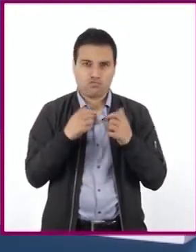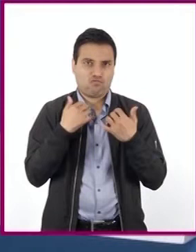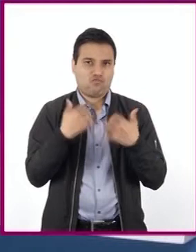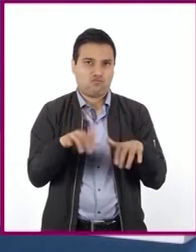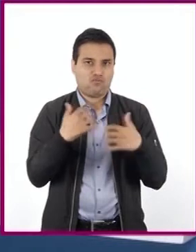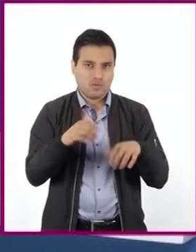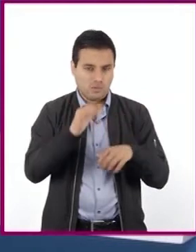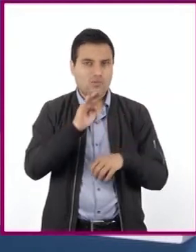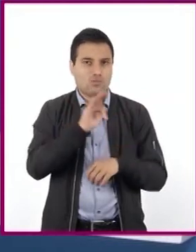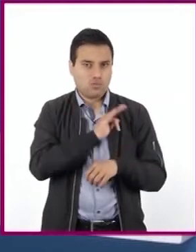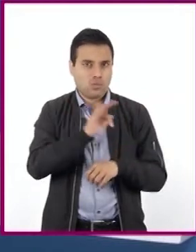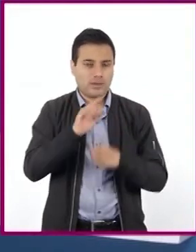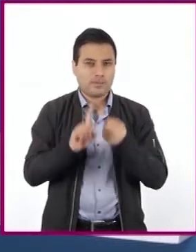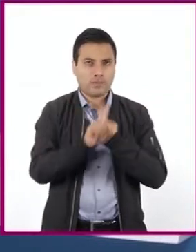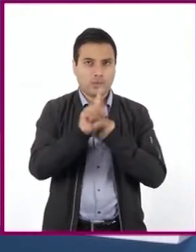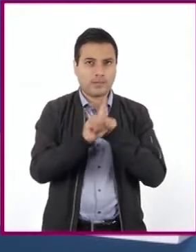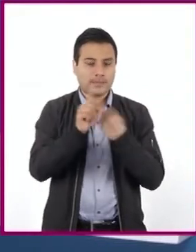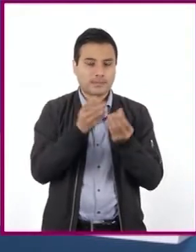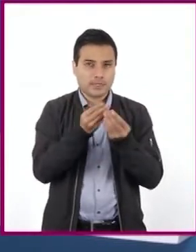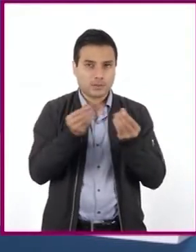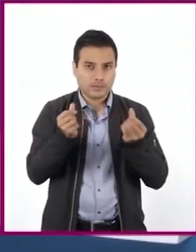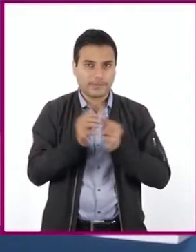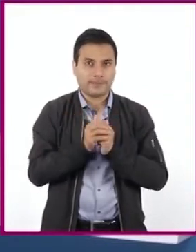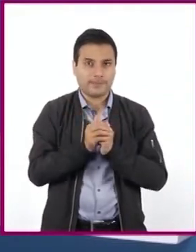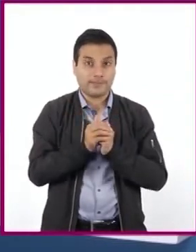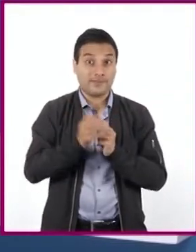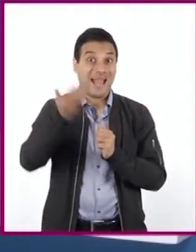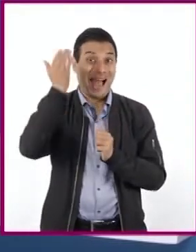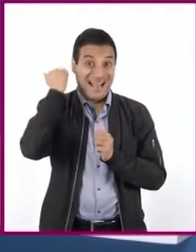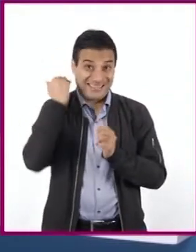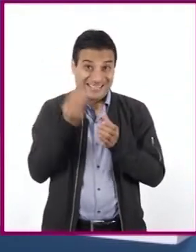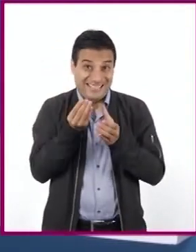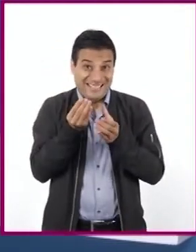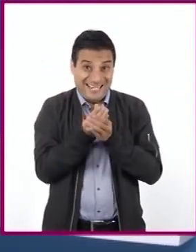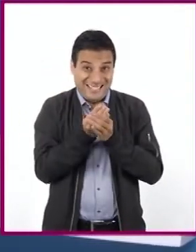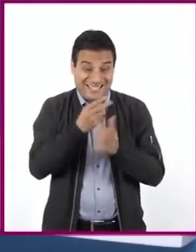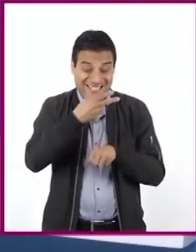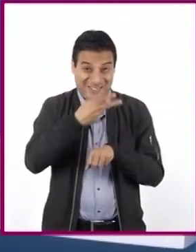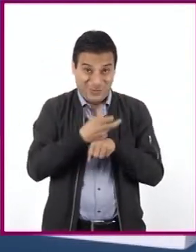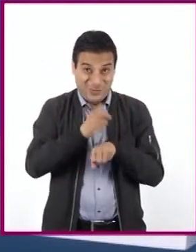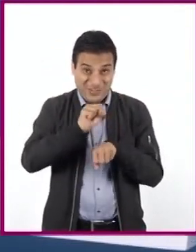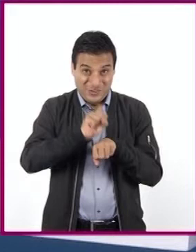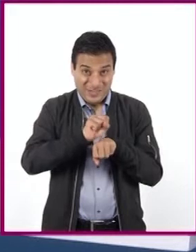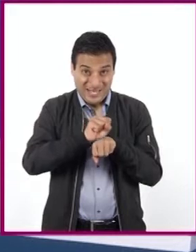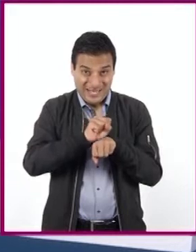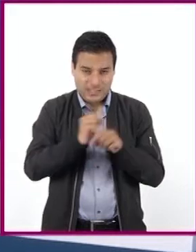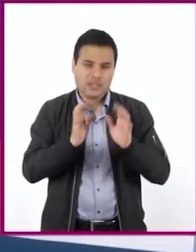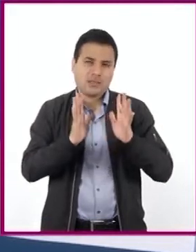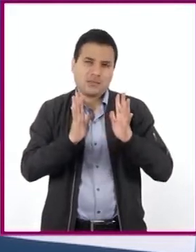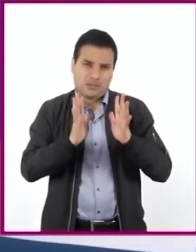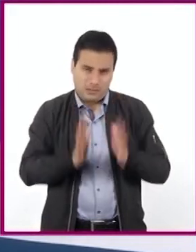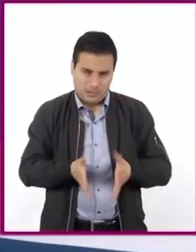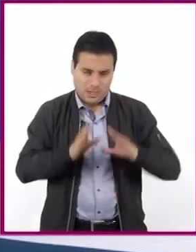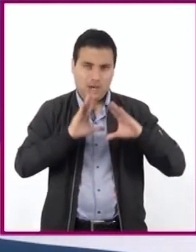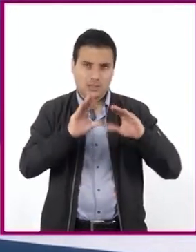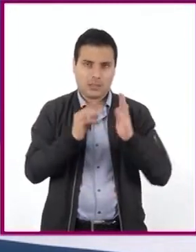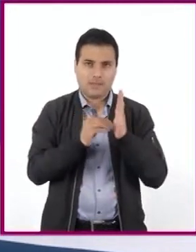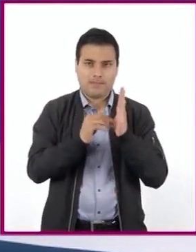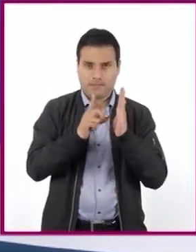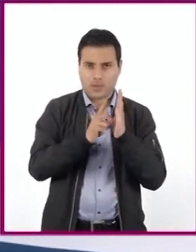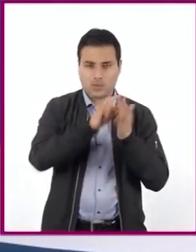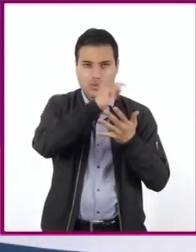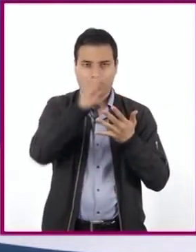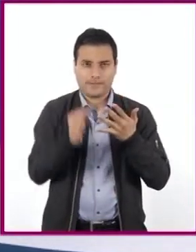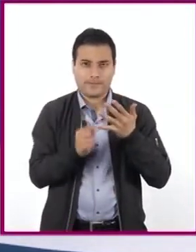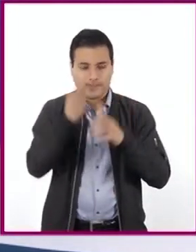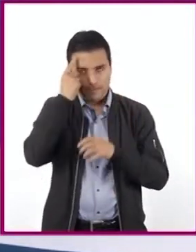problemas. Seguramente en las clases anteriores de matemáticas de segundo grado conocieron varios métodos para resolver sistemas de